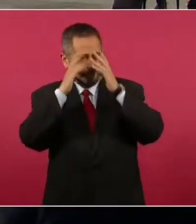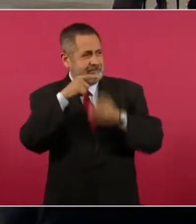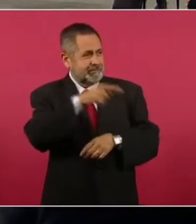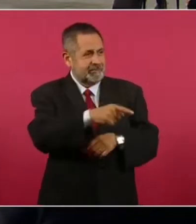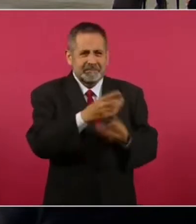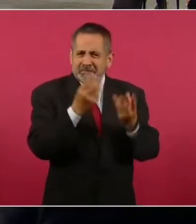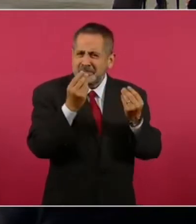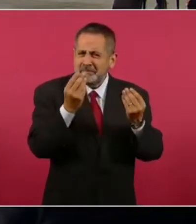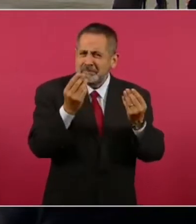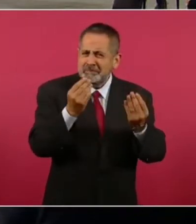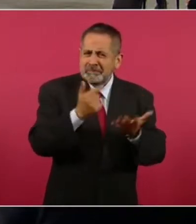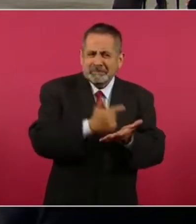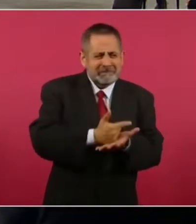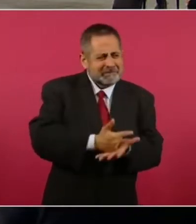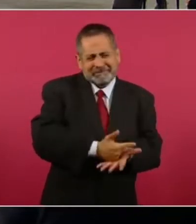hasta